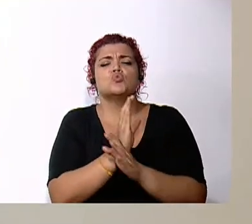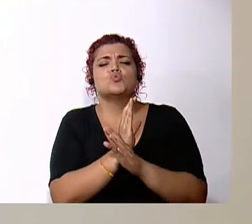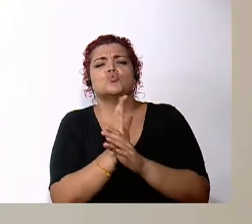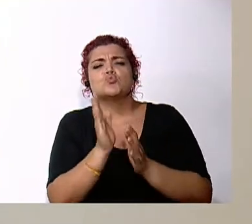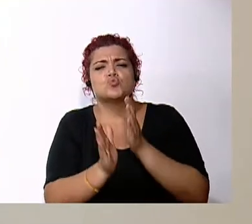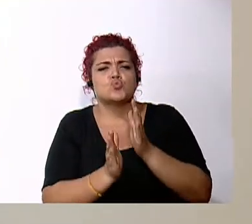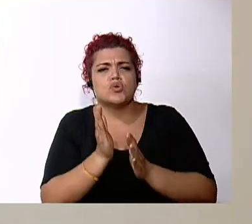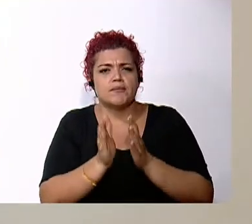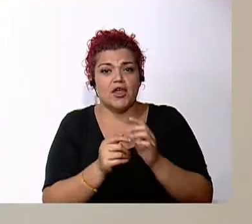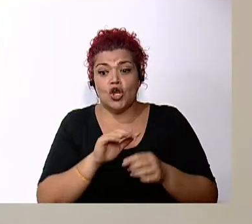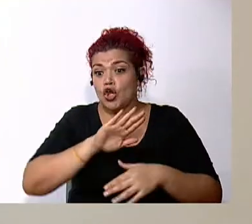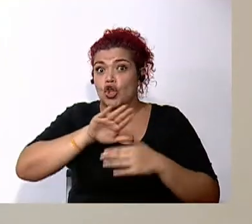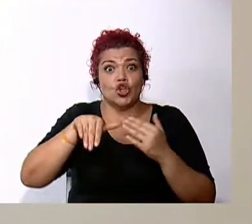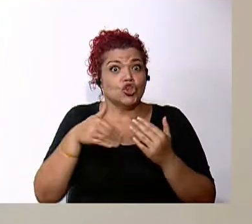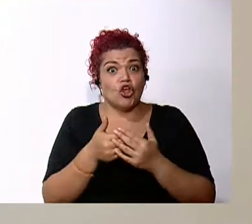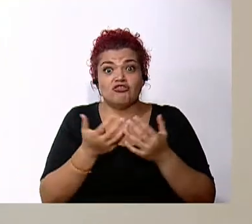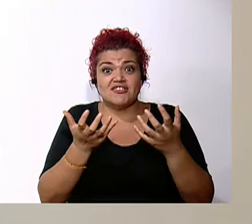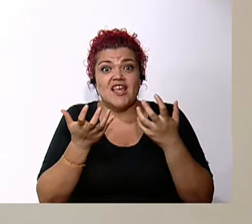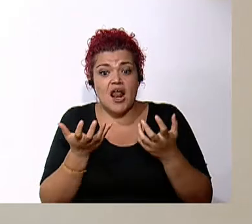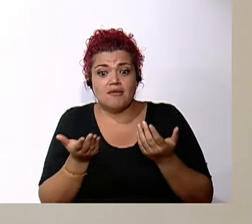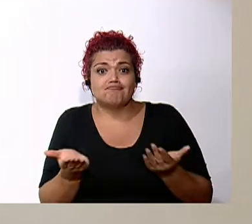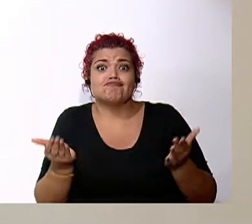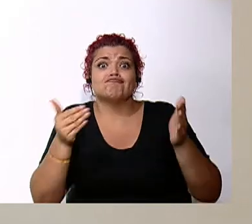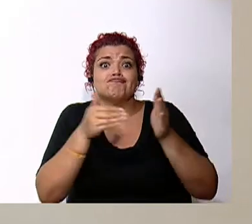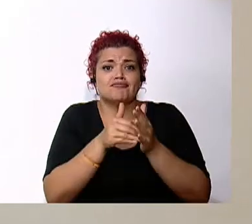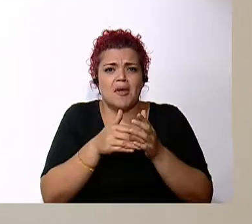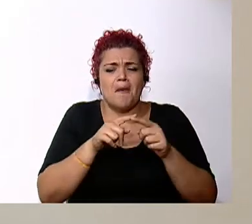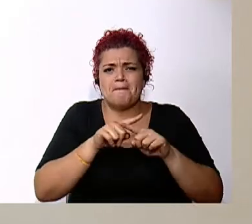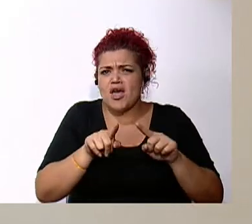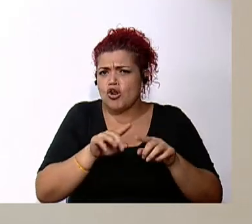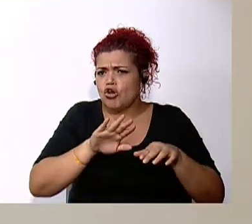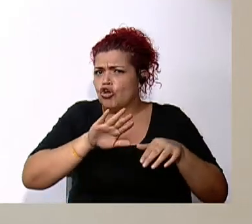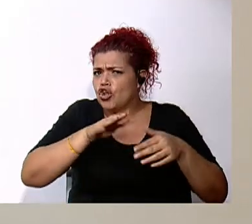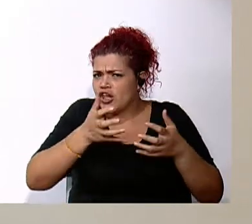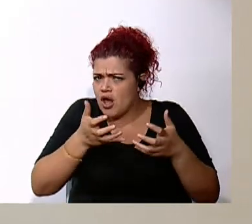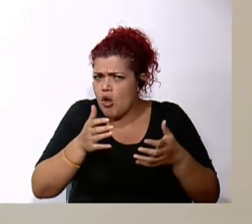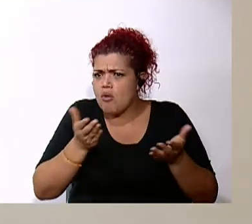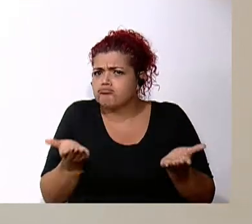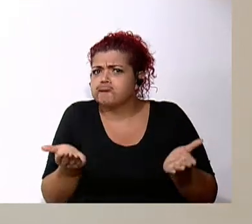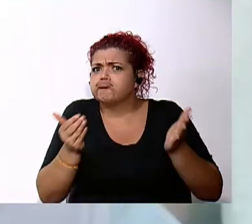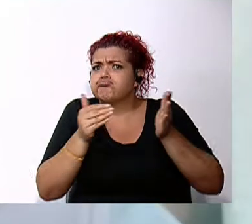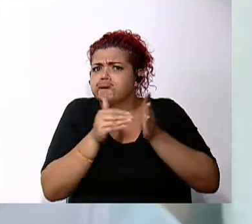Todos queremos volver, pero queremos que regresemos todos y todas.